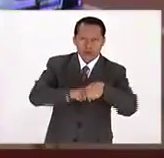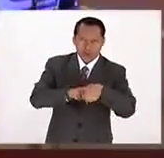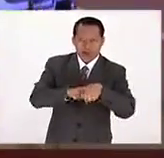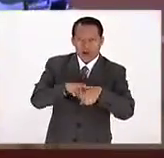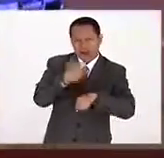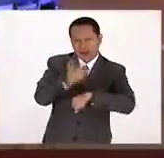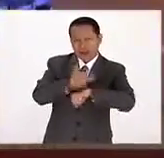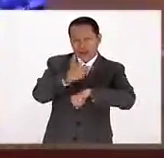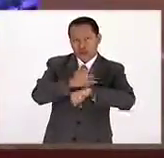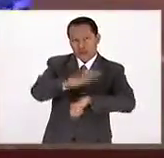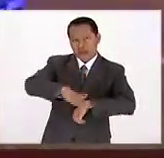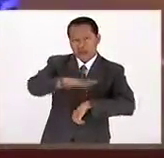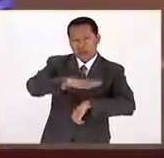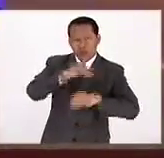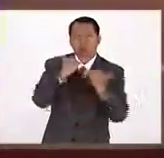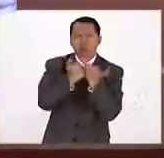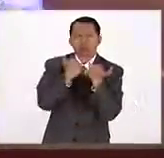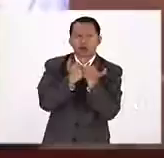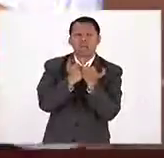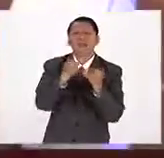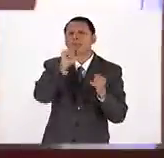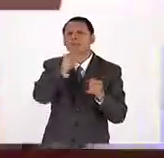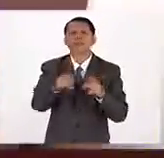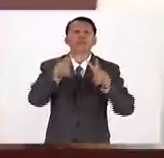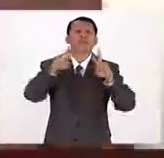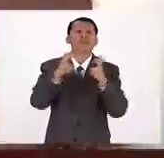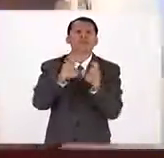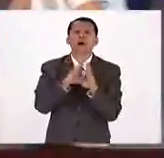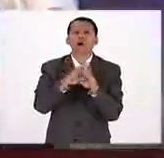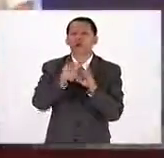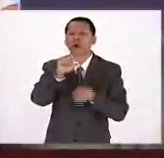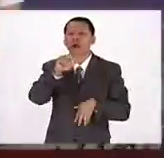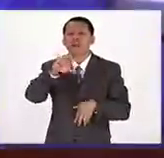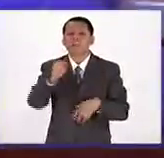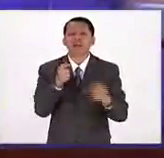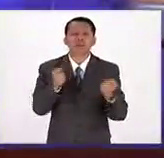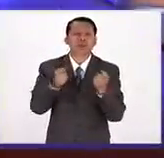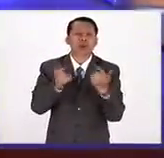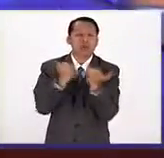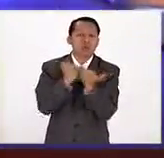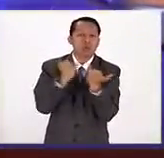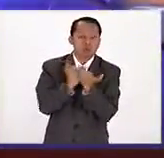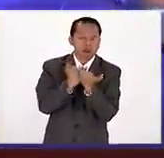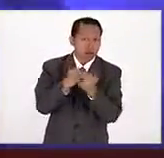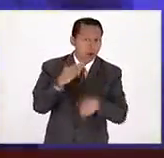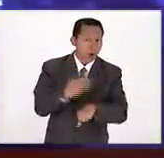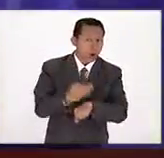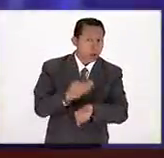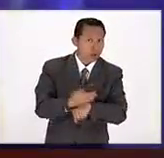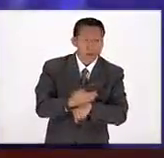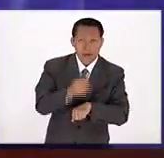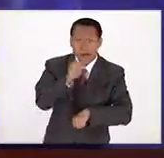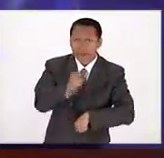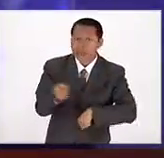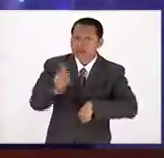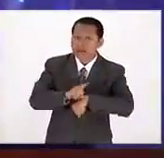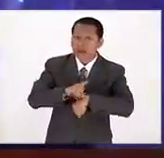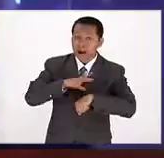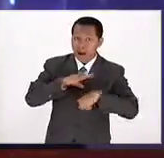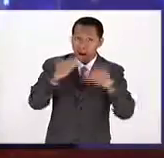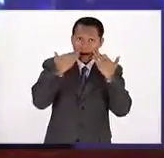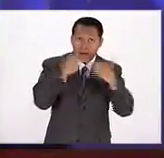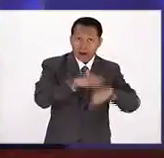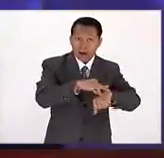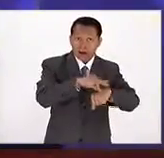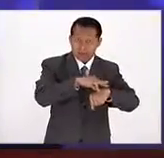es cierto, todo este tema del control de armamento sobresale hoy en día por lo que acabamos de vivir, pero la realidad es que